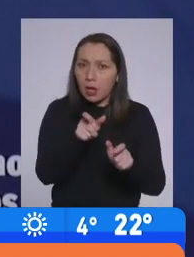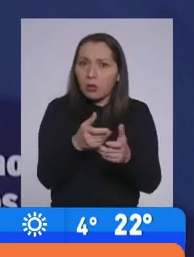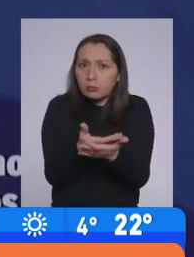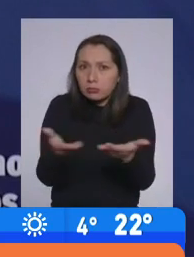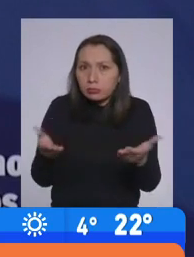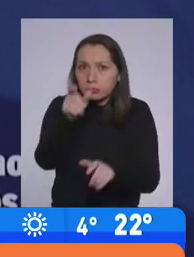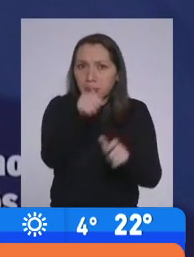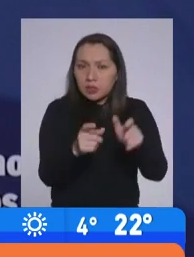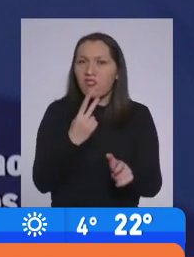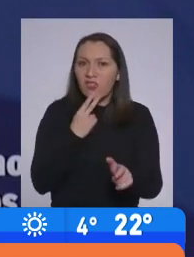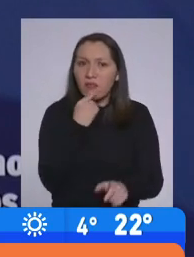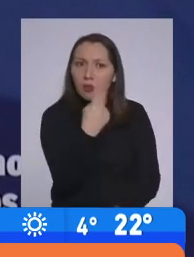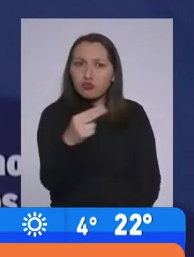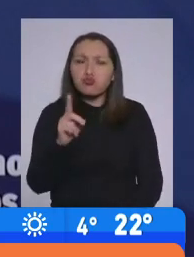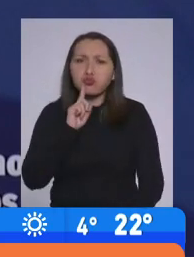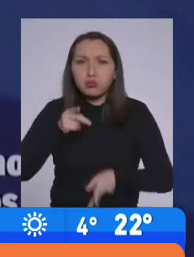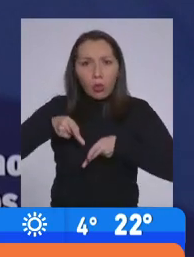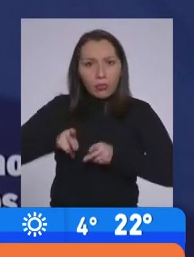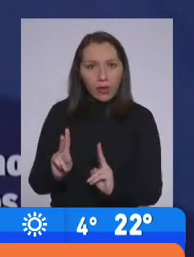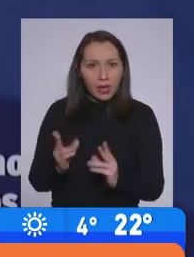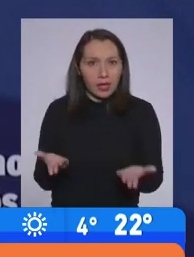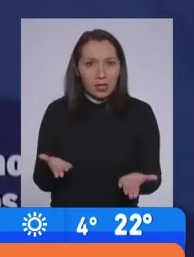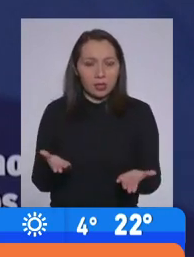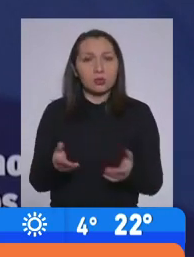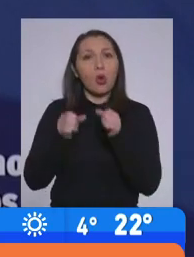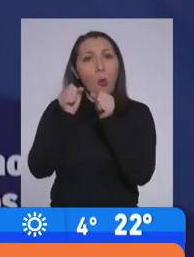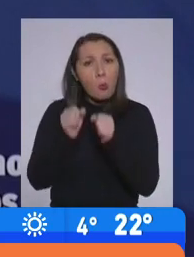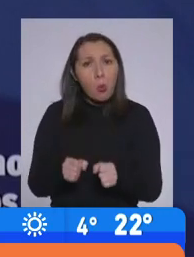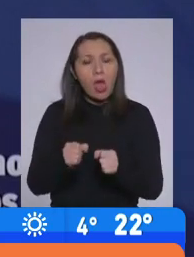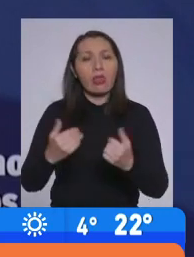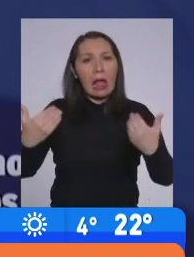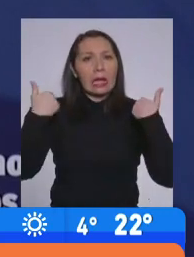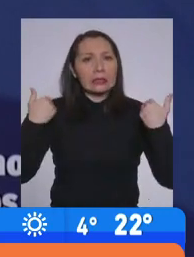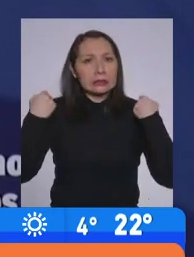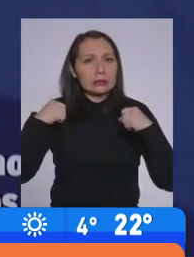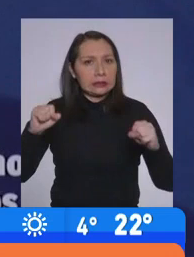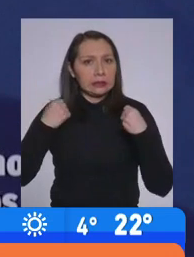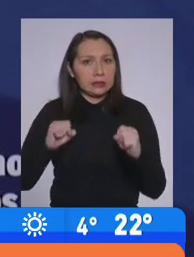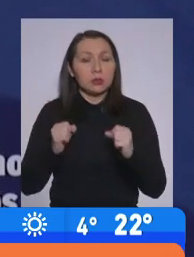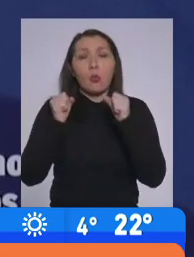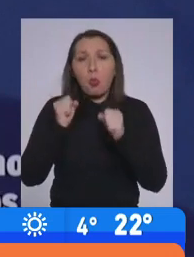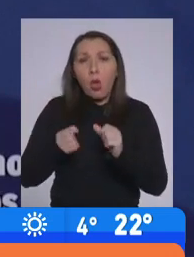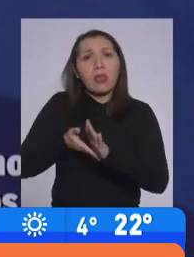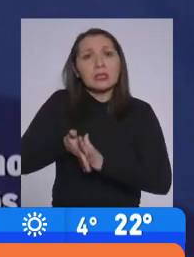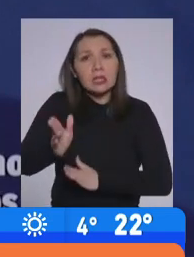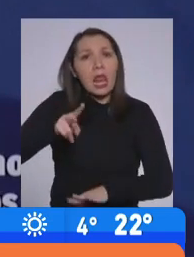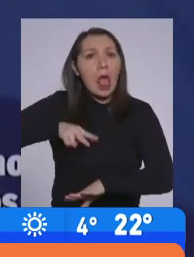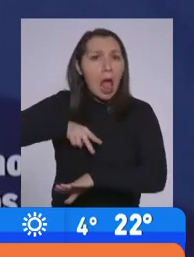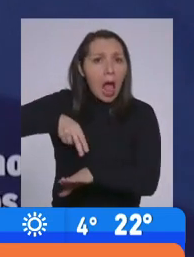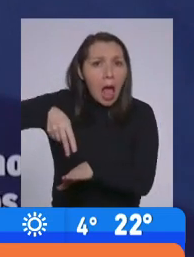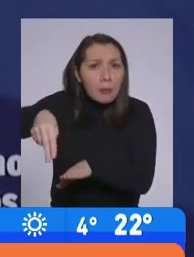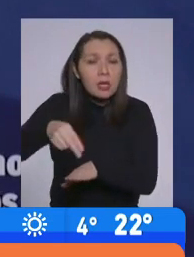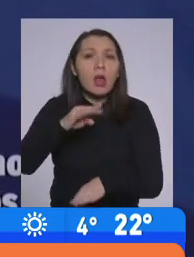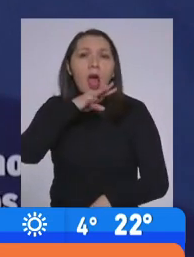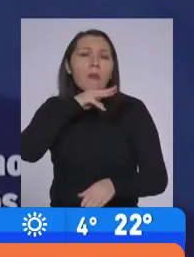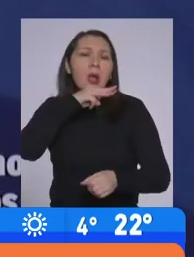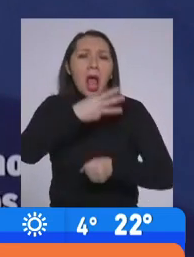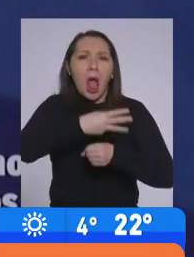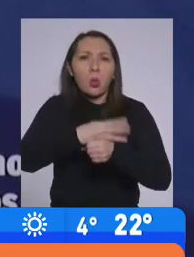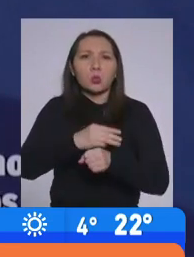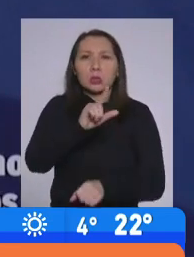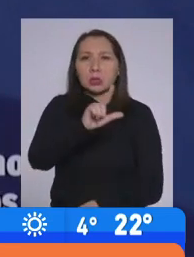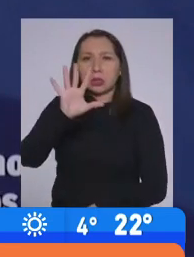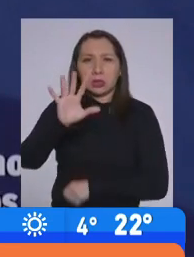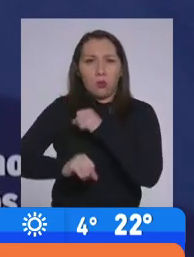personas que tienen derecho a poder hacer ejercicio a poder salir a caminar un adulto mayor de 75